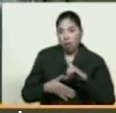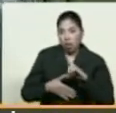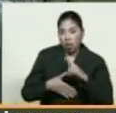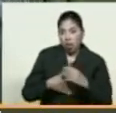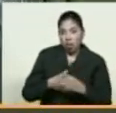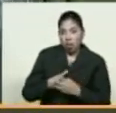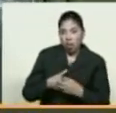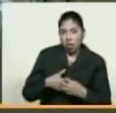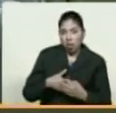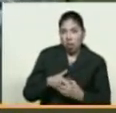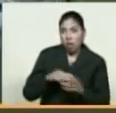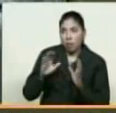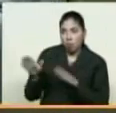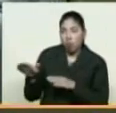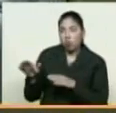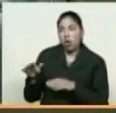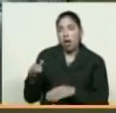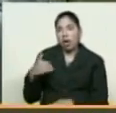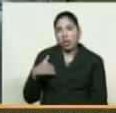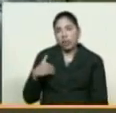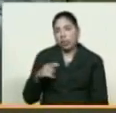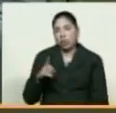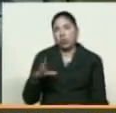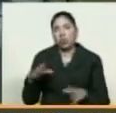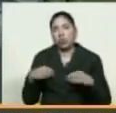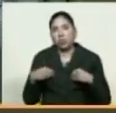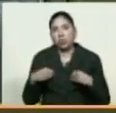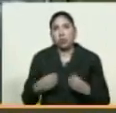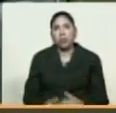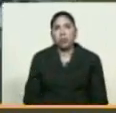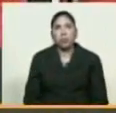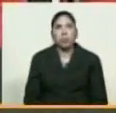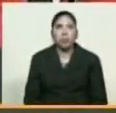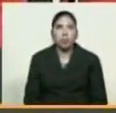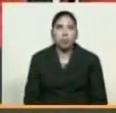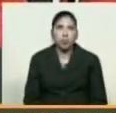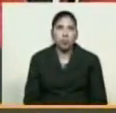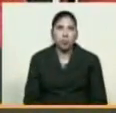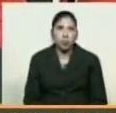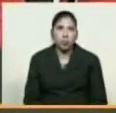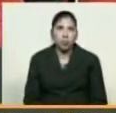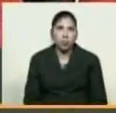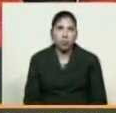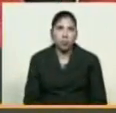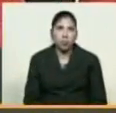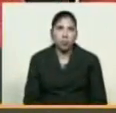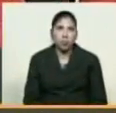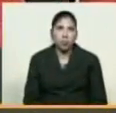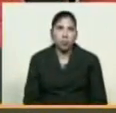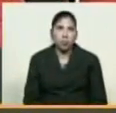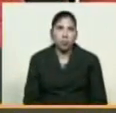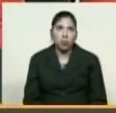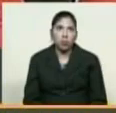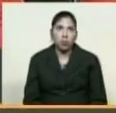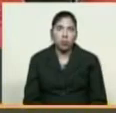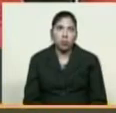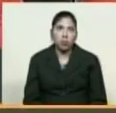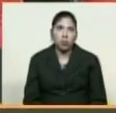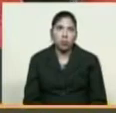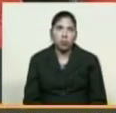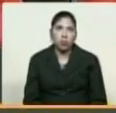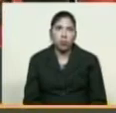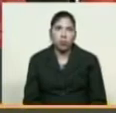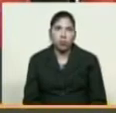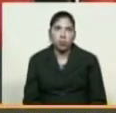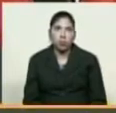signo de Argentina, de derecha, o contrarios a la Revolución Bolivariana en América. Gracias. Gracias, Marco. Termino con la, o arranco con tu